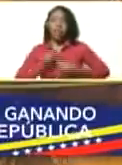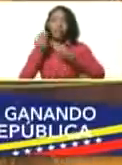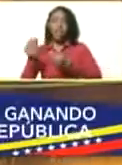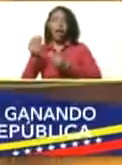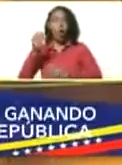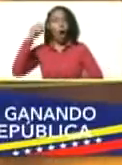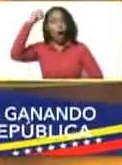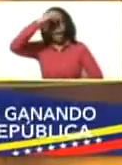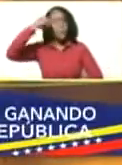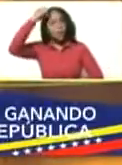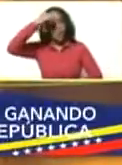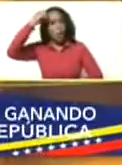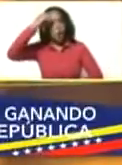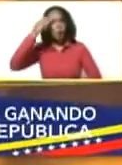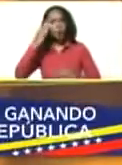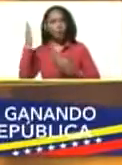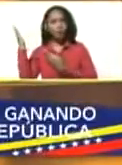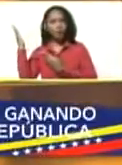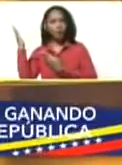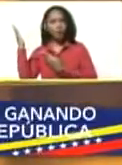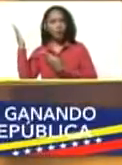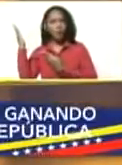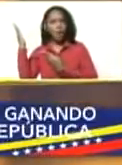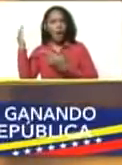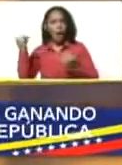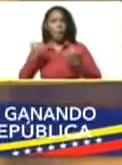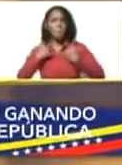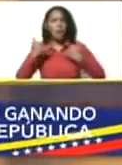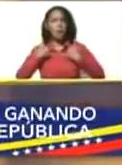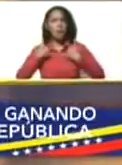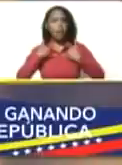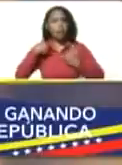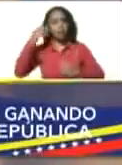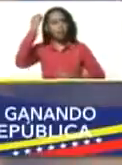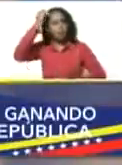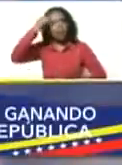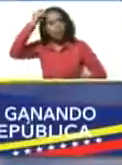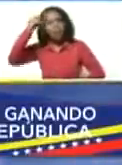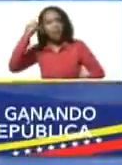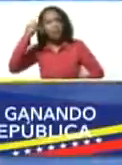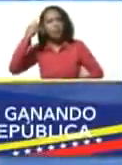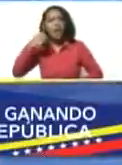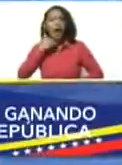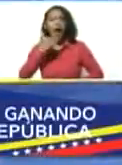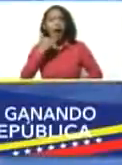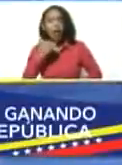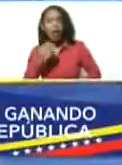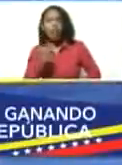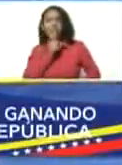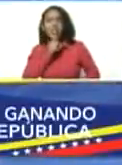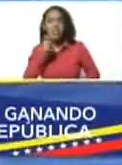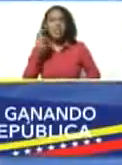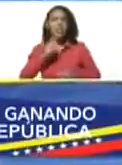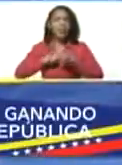crítica, a la autocrítica, a la ironía,